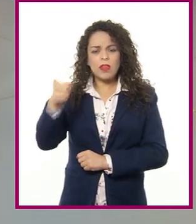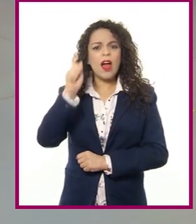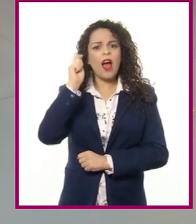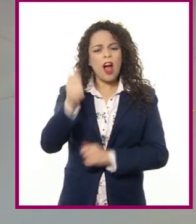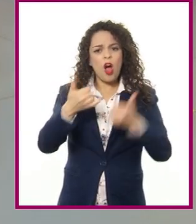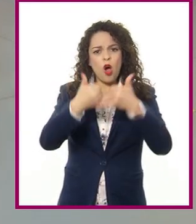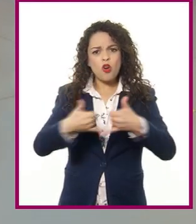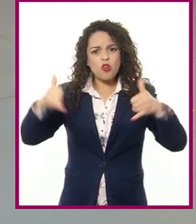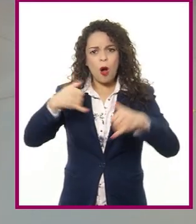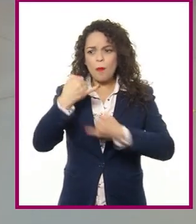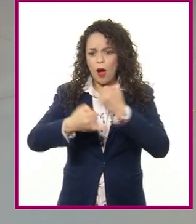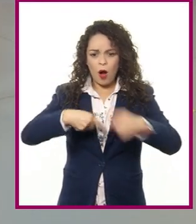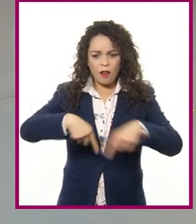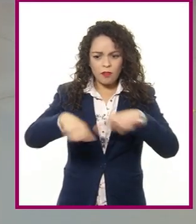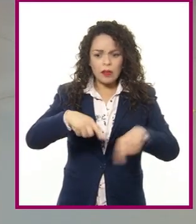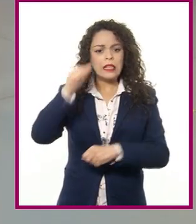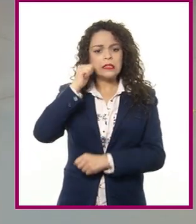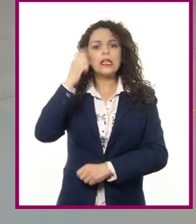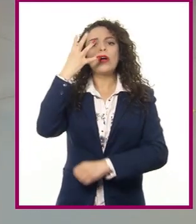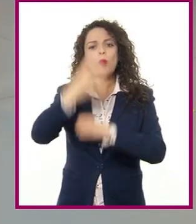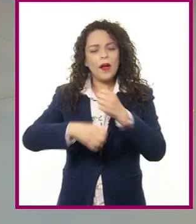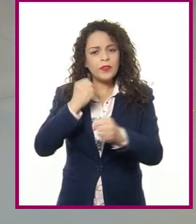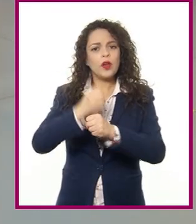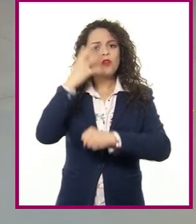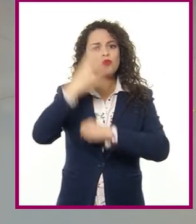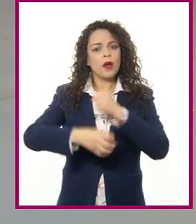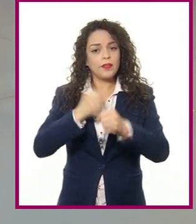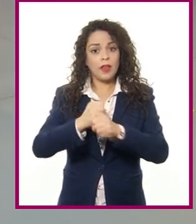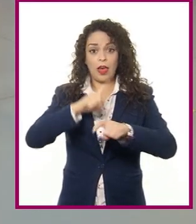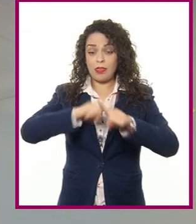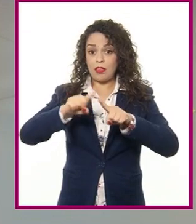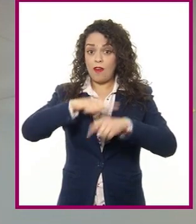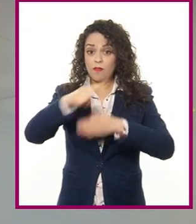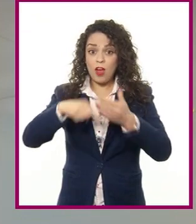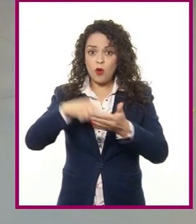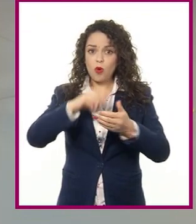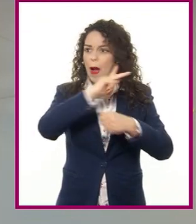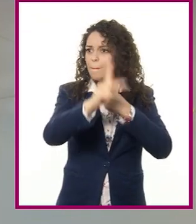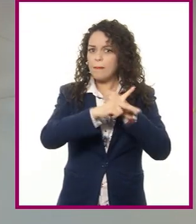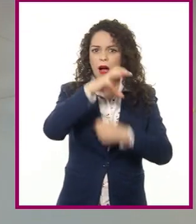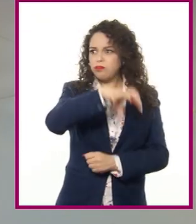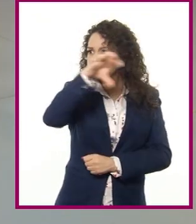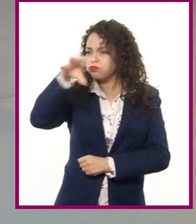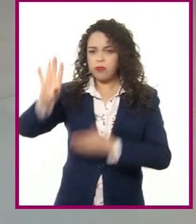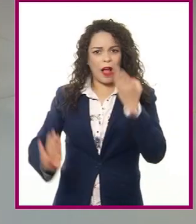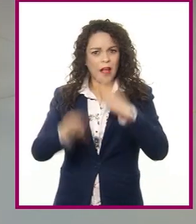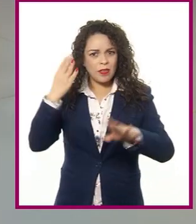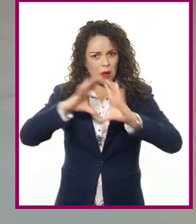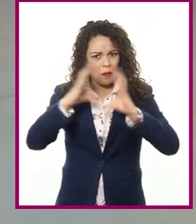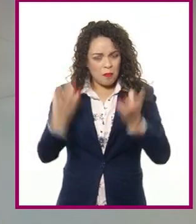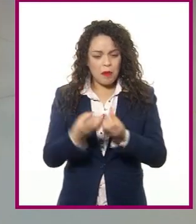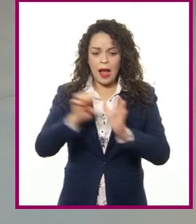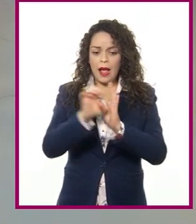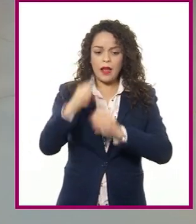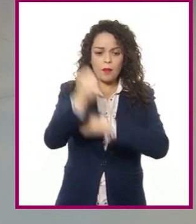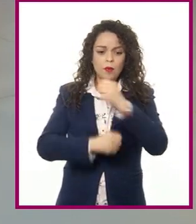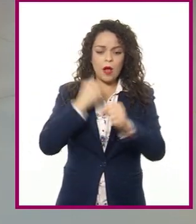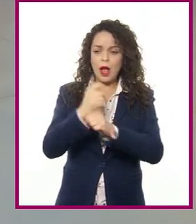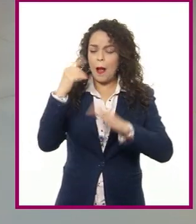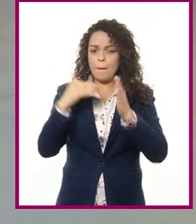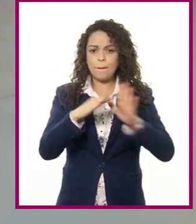juega cada 4 años y en distintas sedes alrededor del mundo. Por ejemplo, en